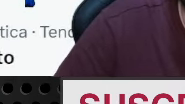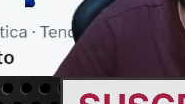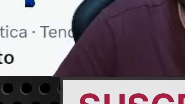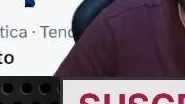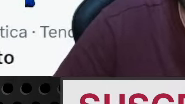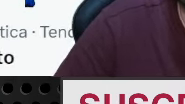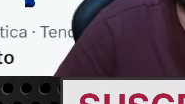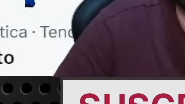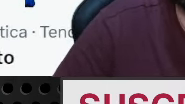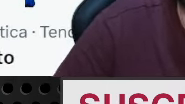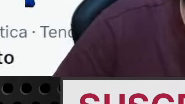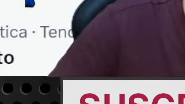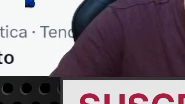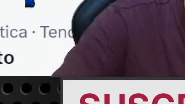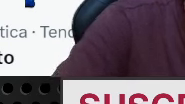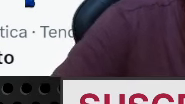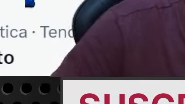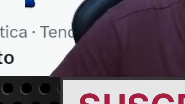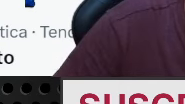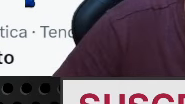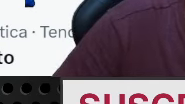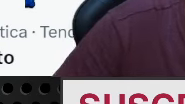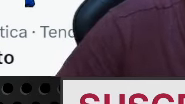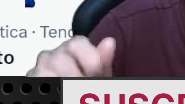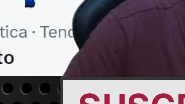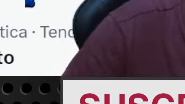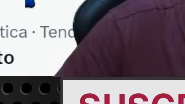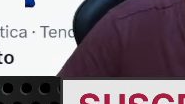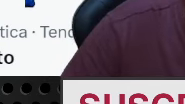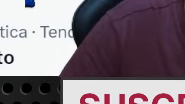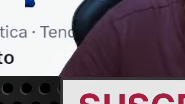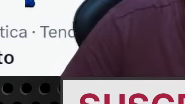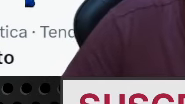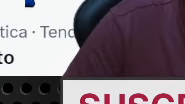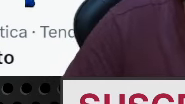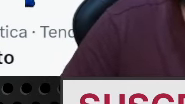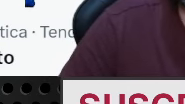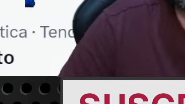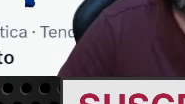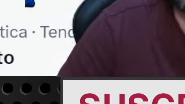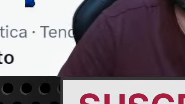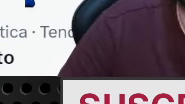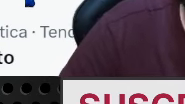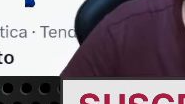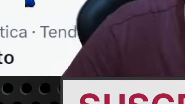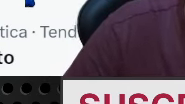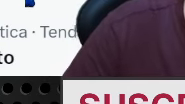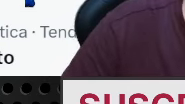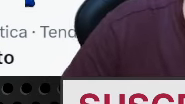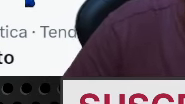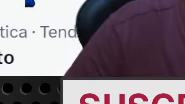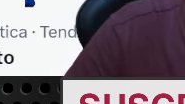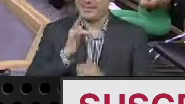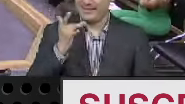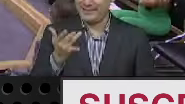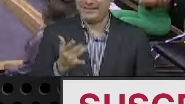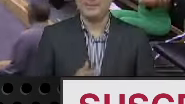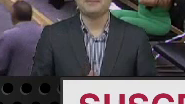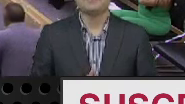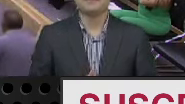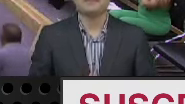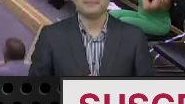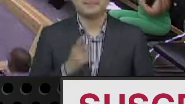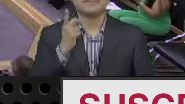Cómo acabó liquidó a todo toda la derecha el diputado Sergio Gutiérrez Luna